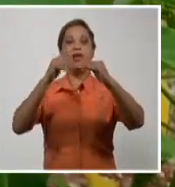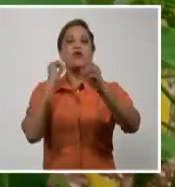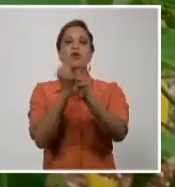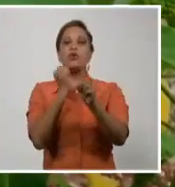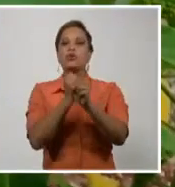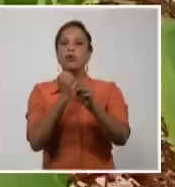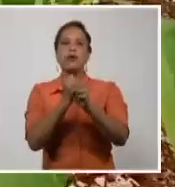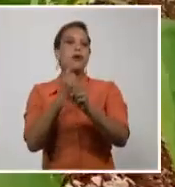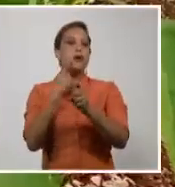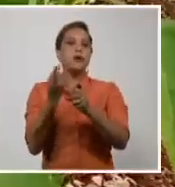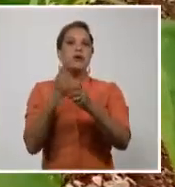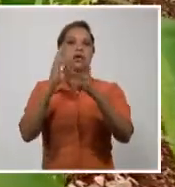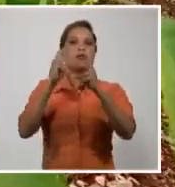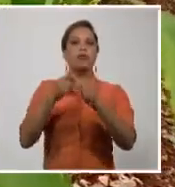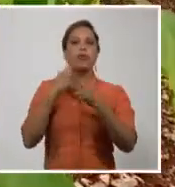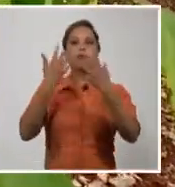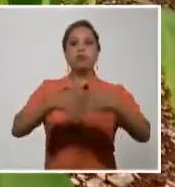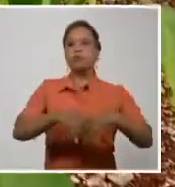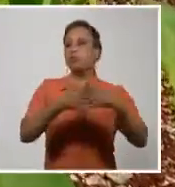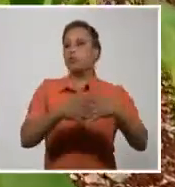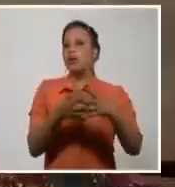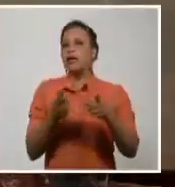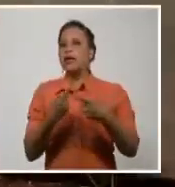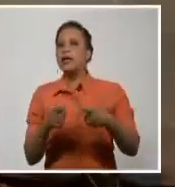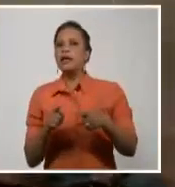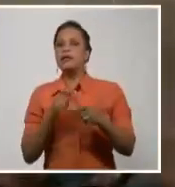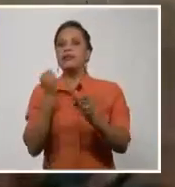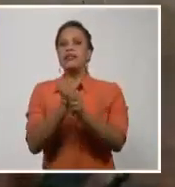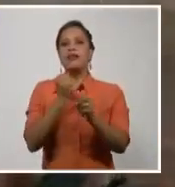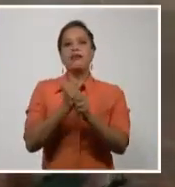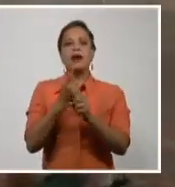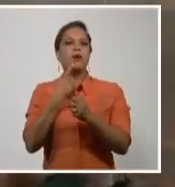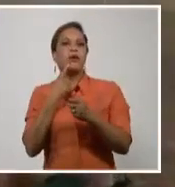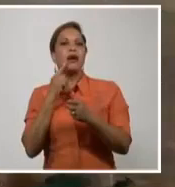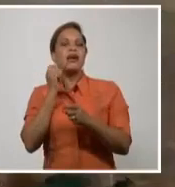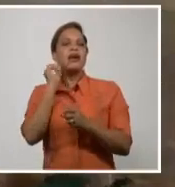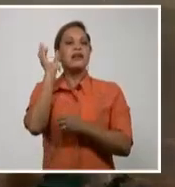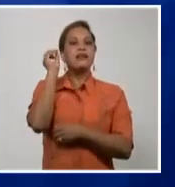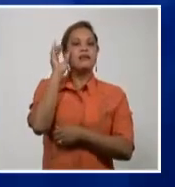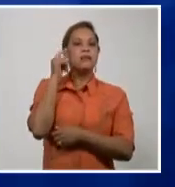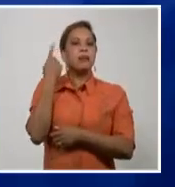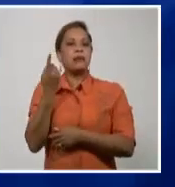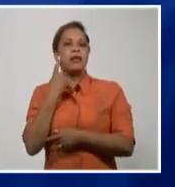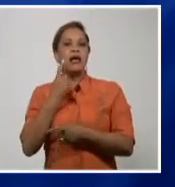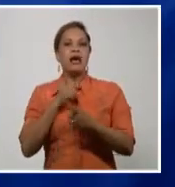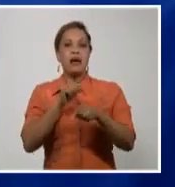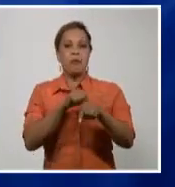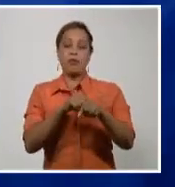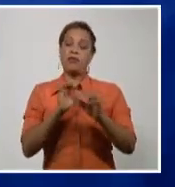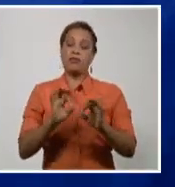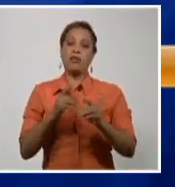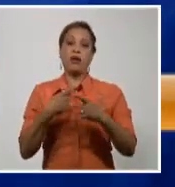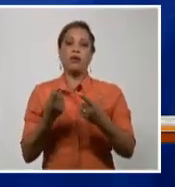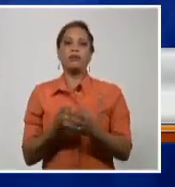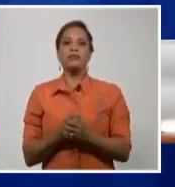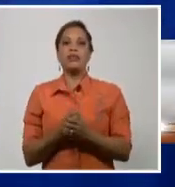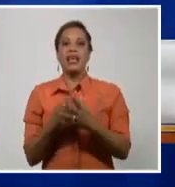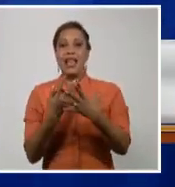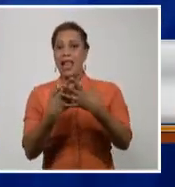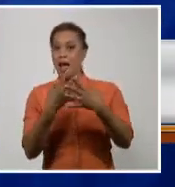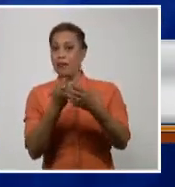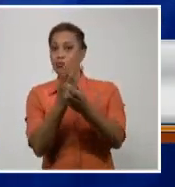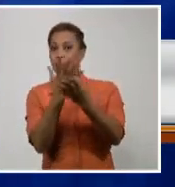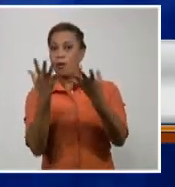al resultado de sus producciones y ponen en práctica iniciativas atemperadas al momento. Esta lechuga yo no le he echado